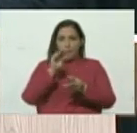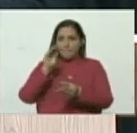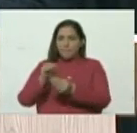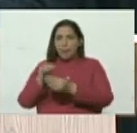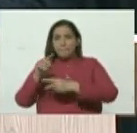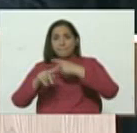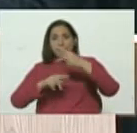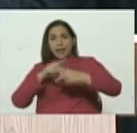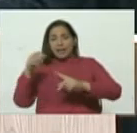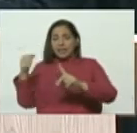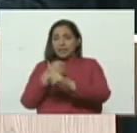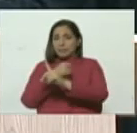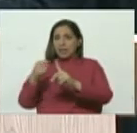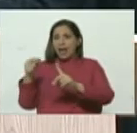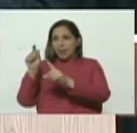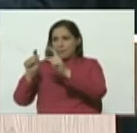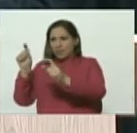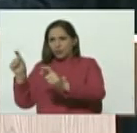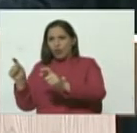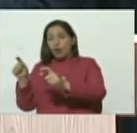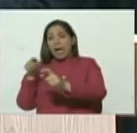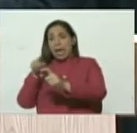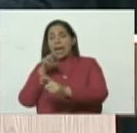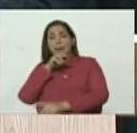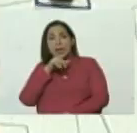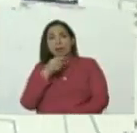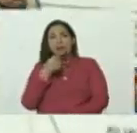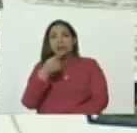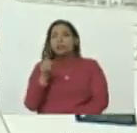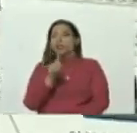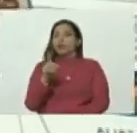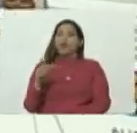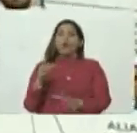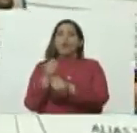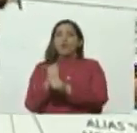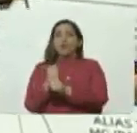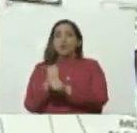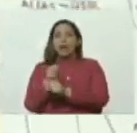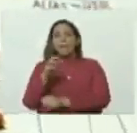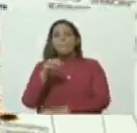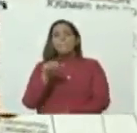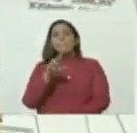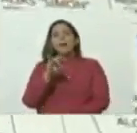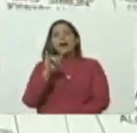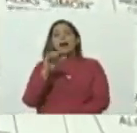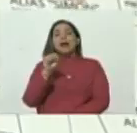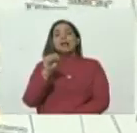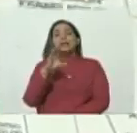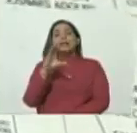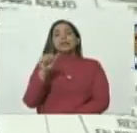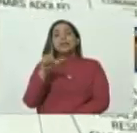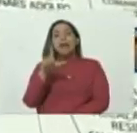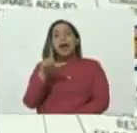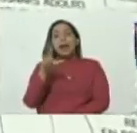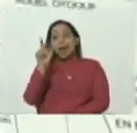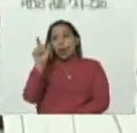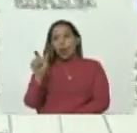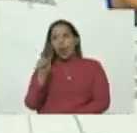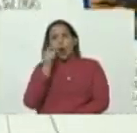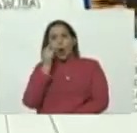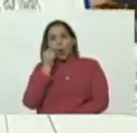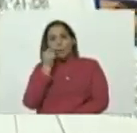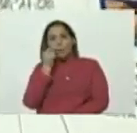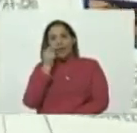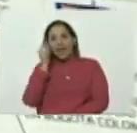estos criminales. Y entonces él está hablando, diciendo que no confían en Mariscal, porque Mariscal es gente de Leopoldo